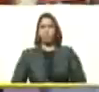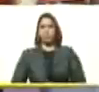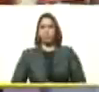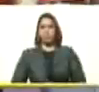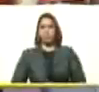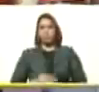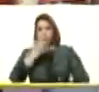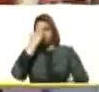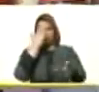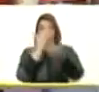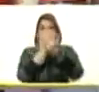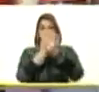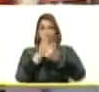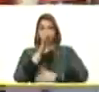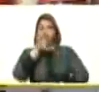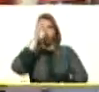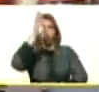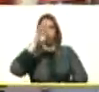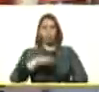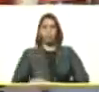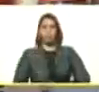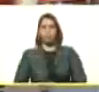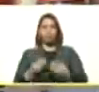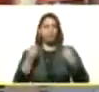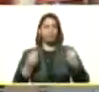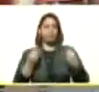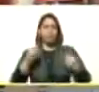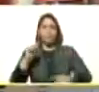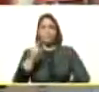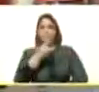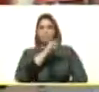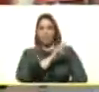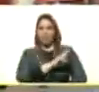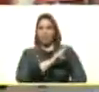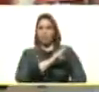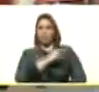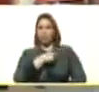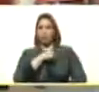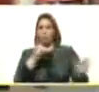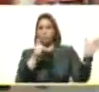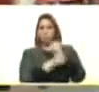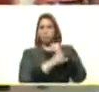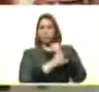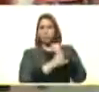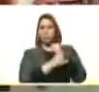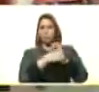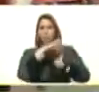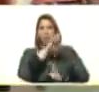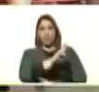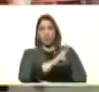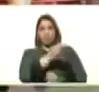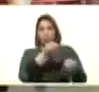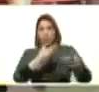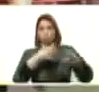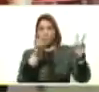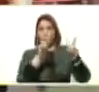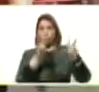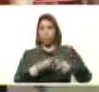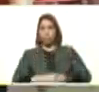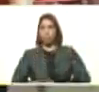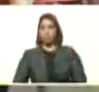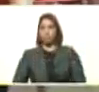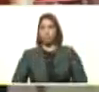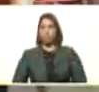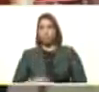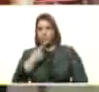directa al futuro. Y con la primera R que me encontré, fue con la R que nos dio la victoria. Le